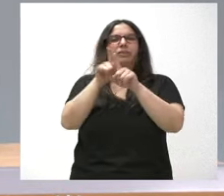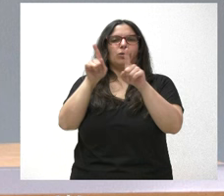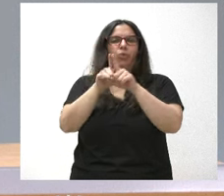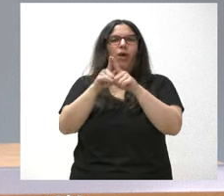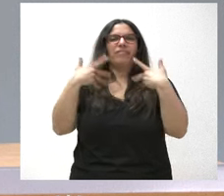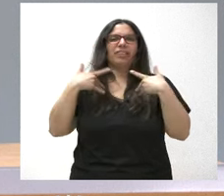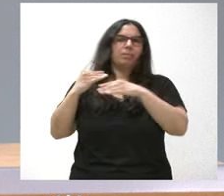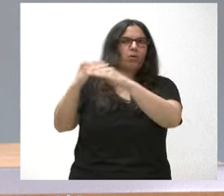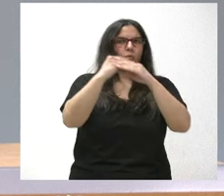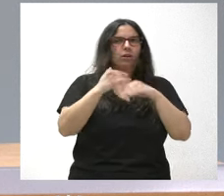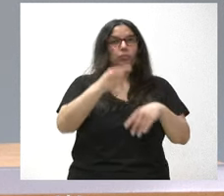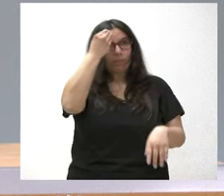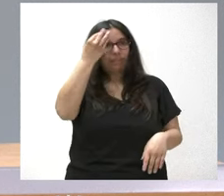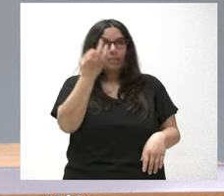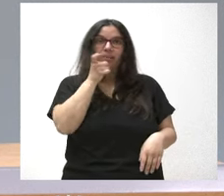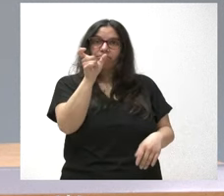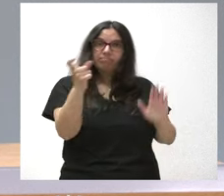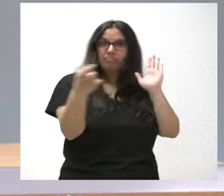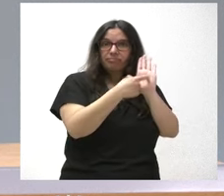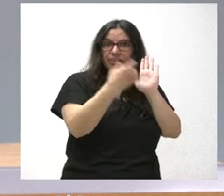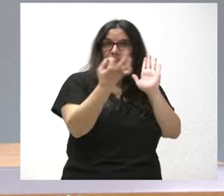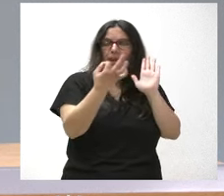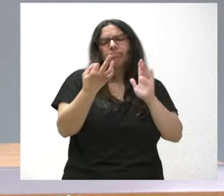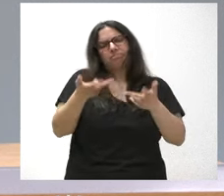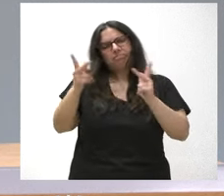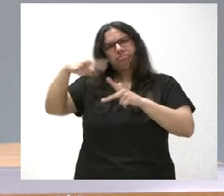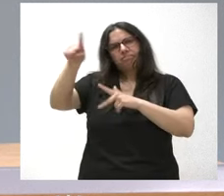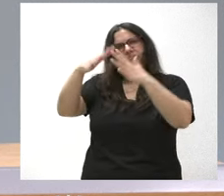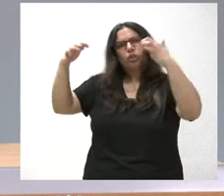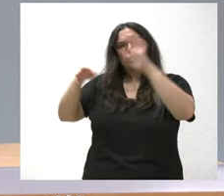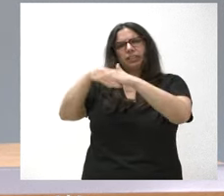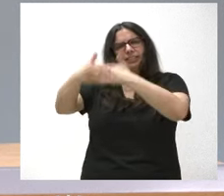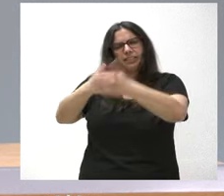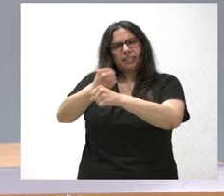debería recoger esa palabra, dictadura? Dejemos trabajar al Parlamento.